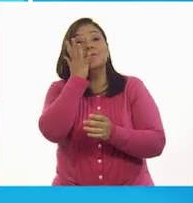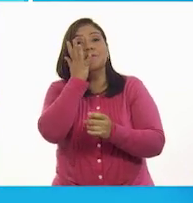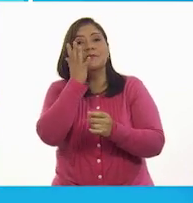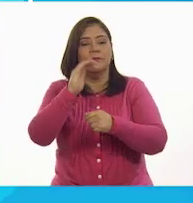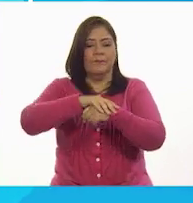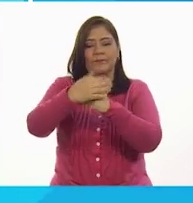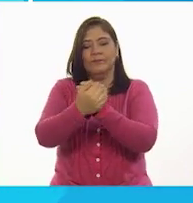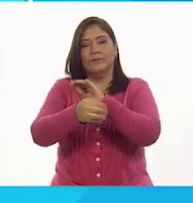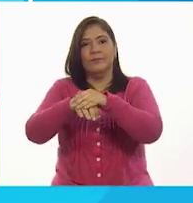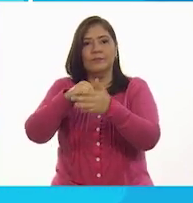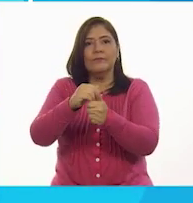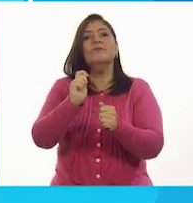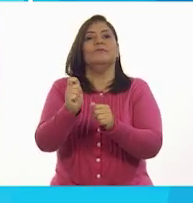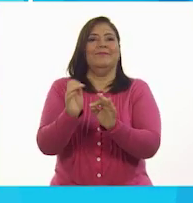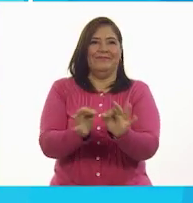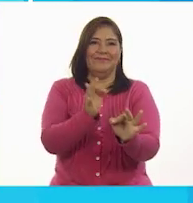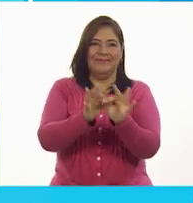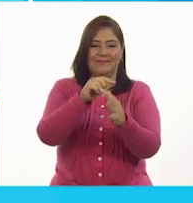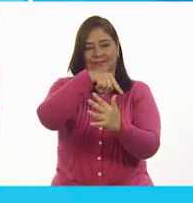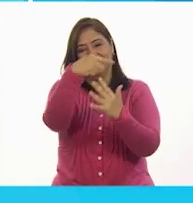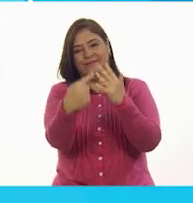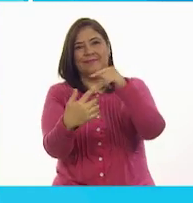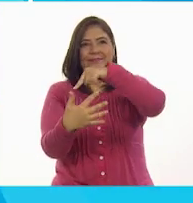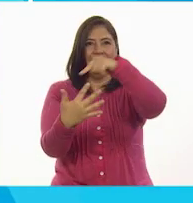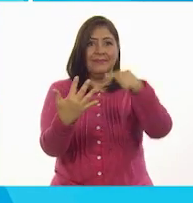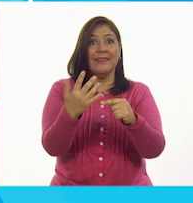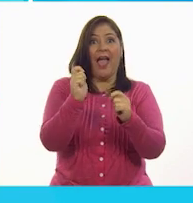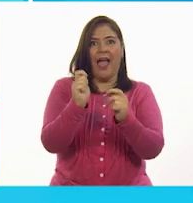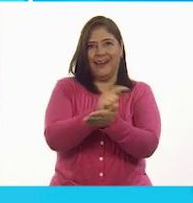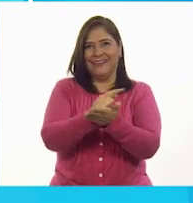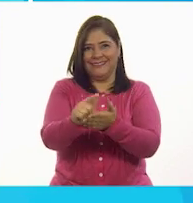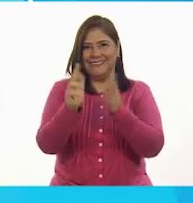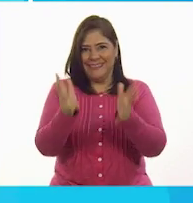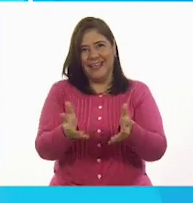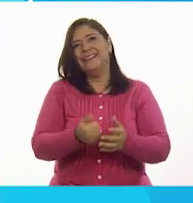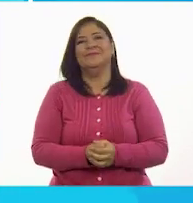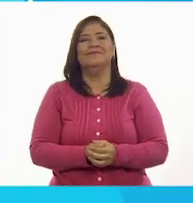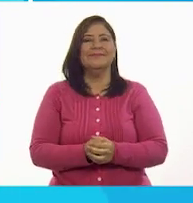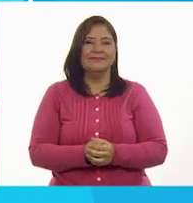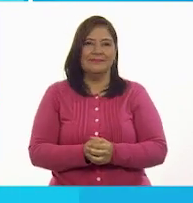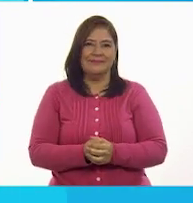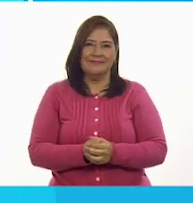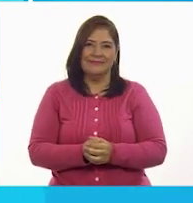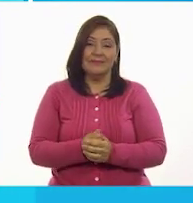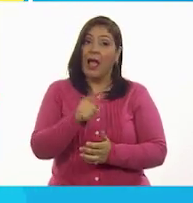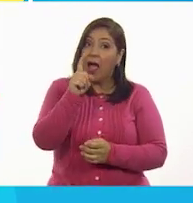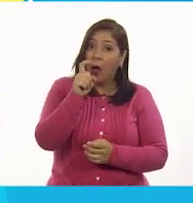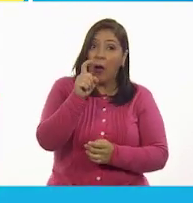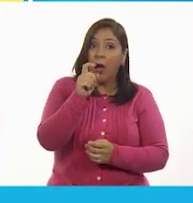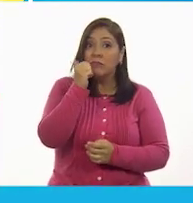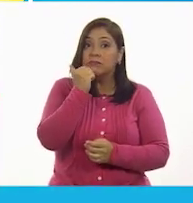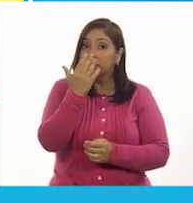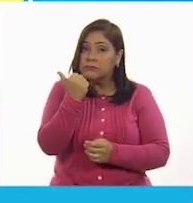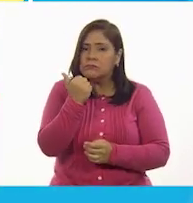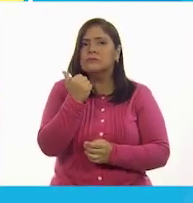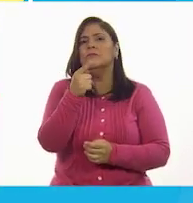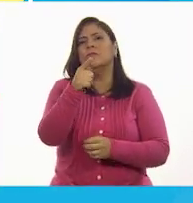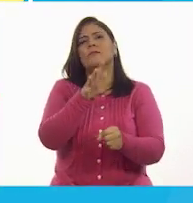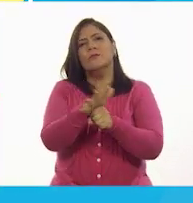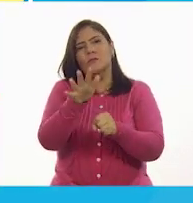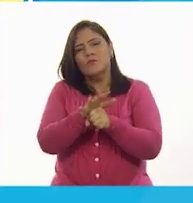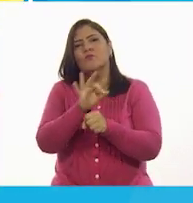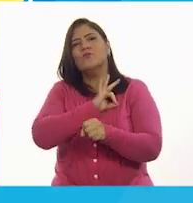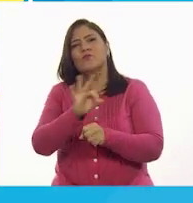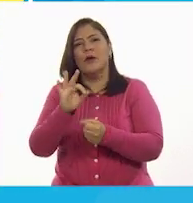Sécalas con una toalla. ¡Y listo! ¡Tus manos están limpias! Si no tienes agua y jabón,